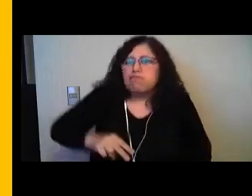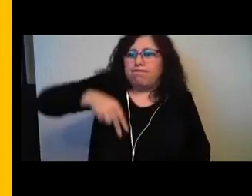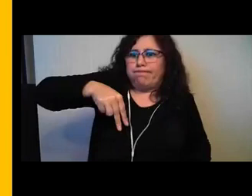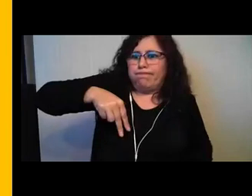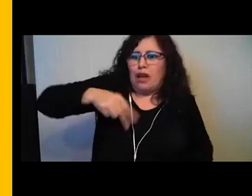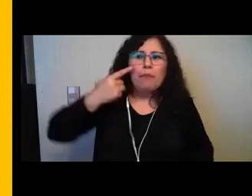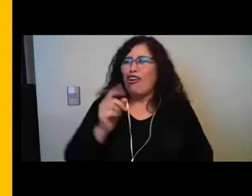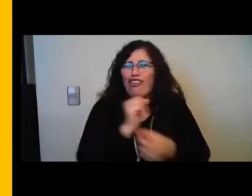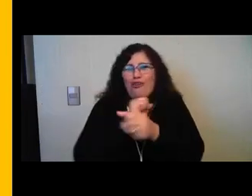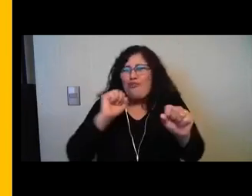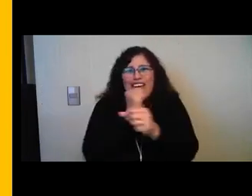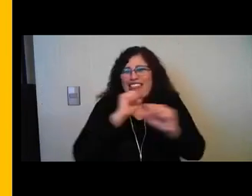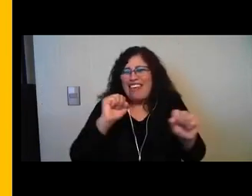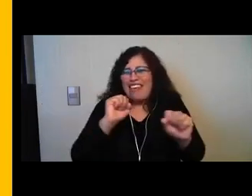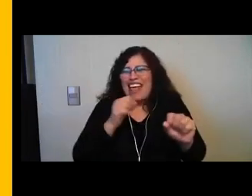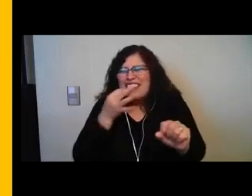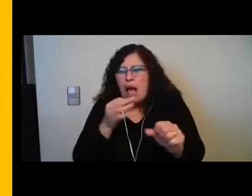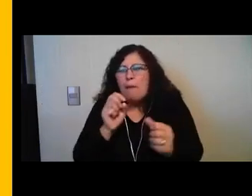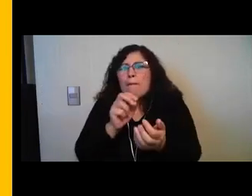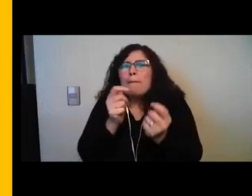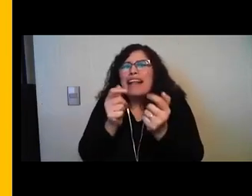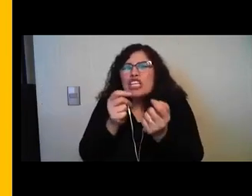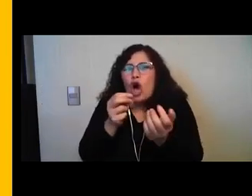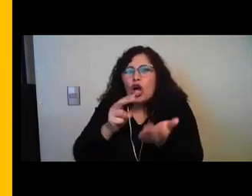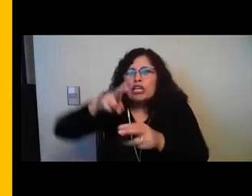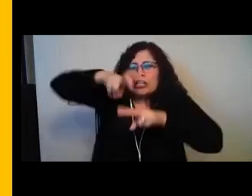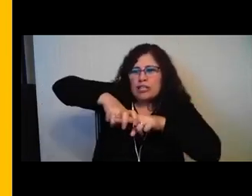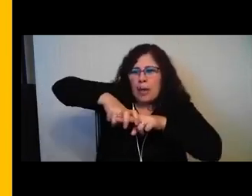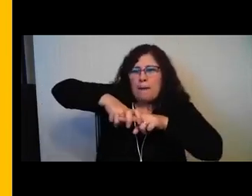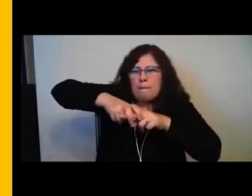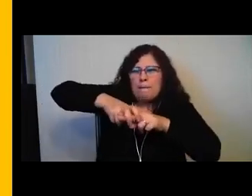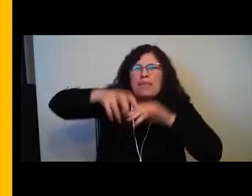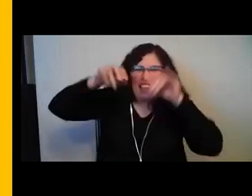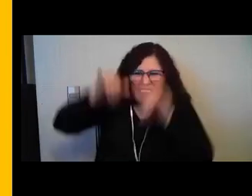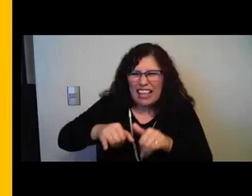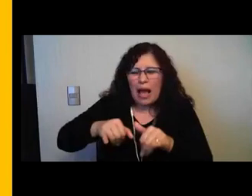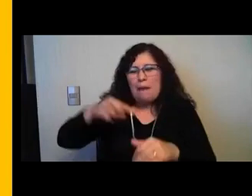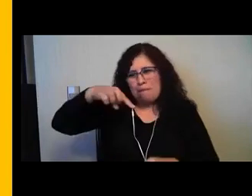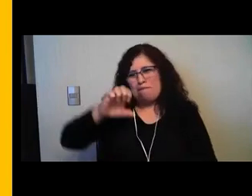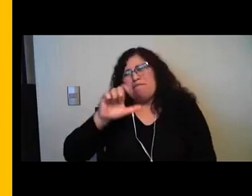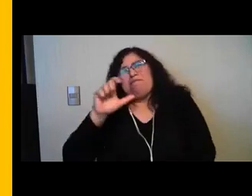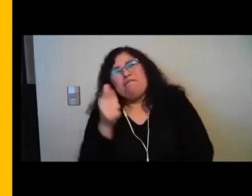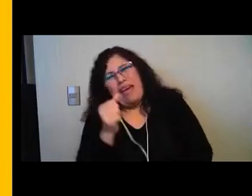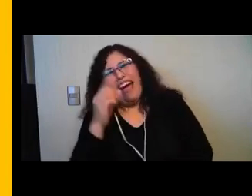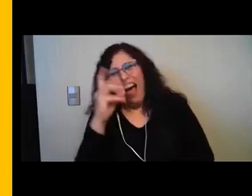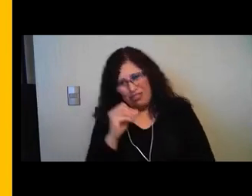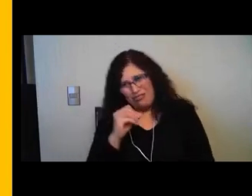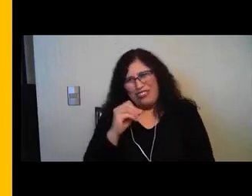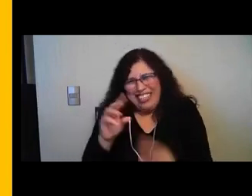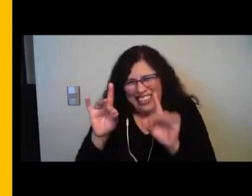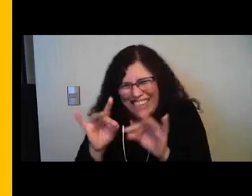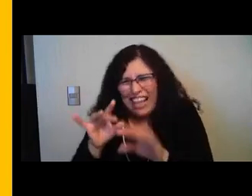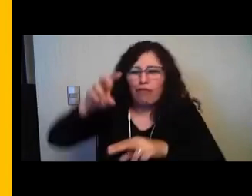ellos refieren como si se quedaran pegados, ¿ya? Entonces, y se conoce justamente como eso, como sensación de